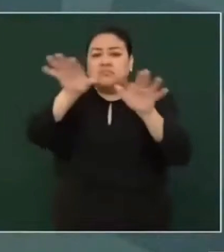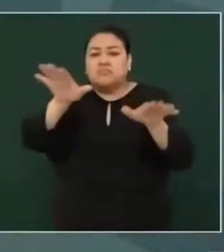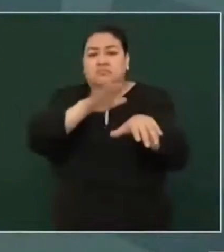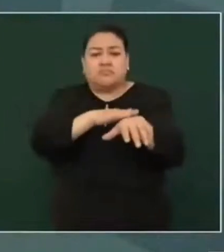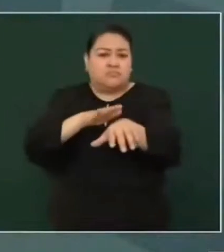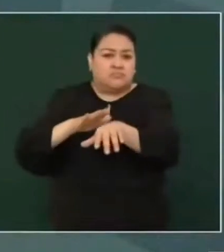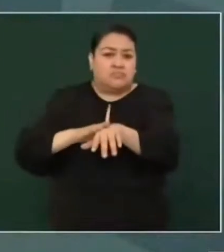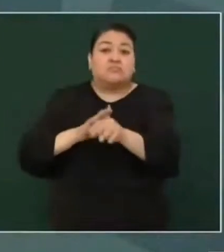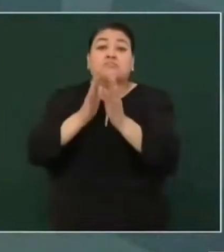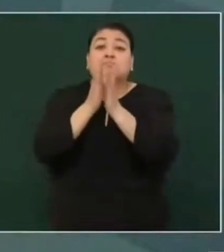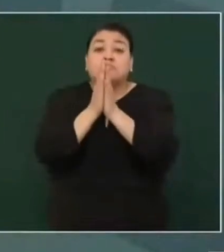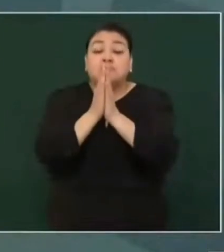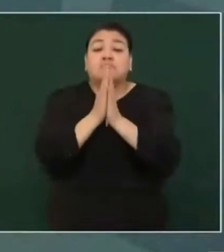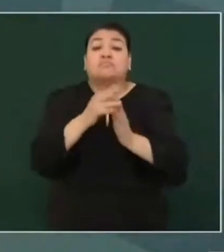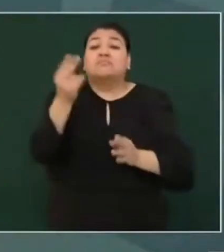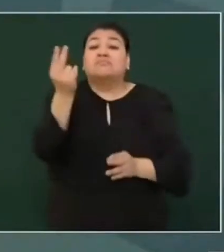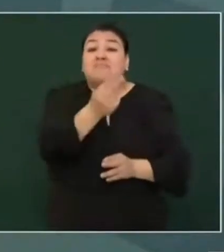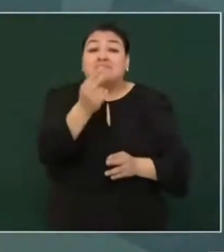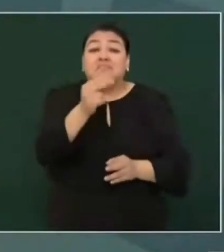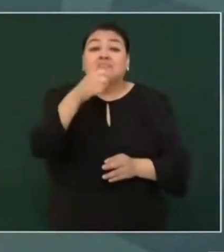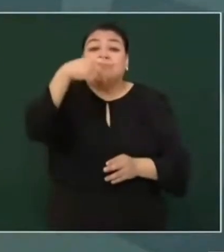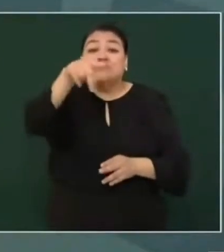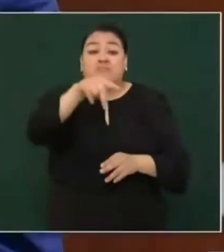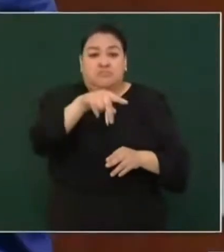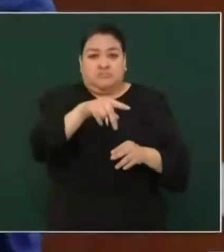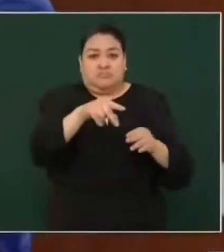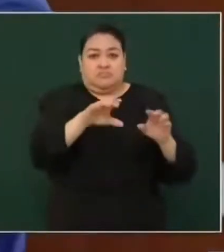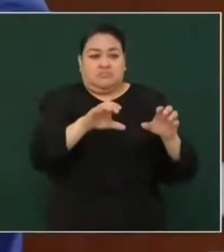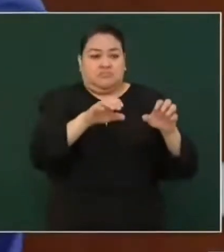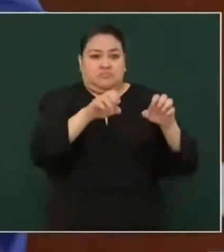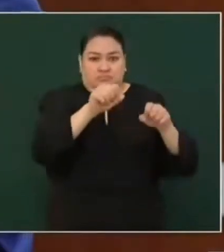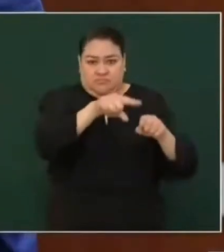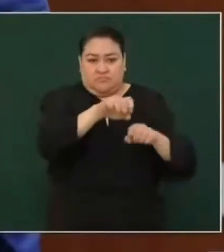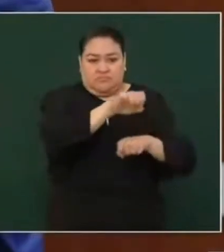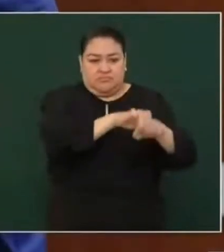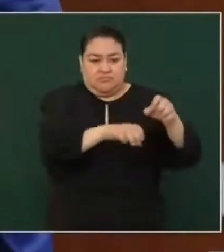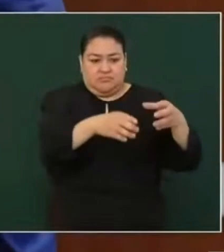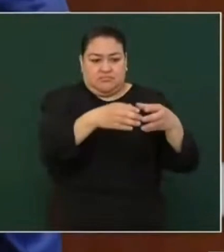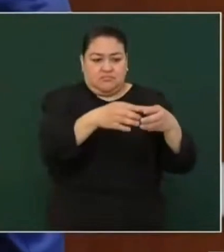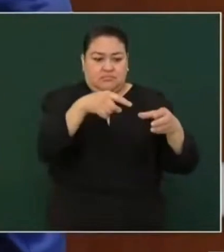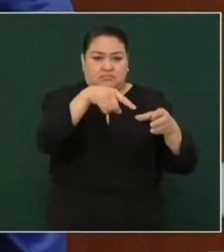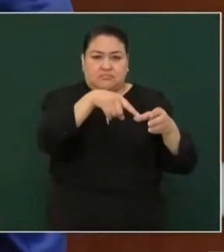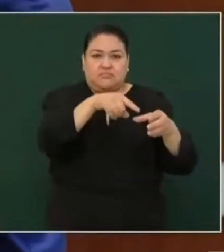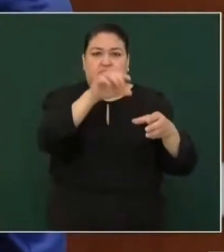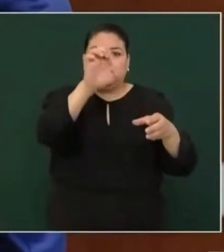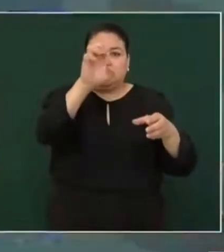que vayan a las embajadas de Estados Unidos,